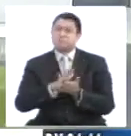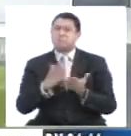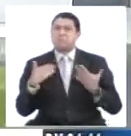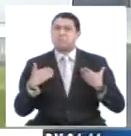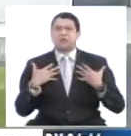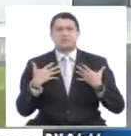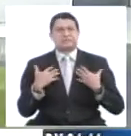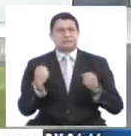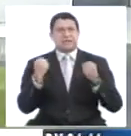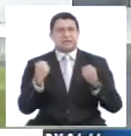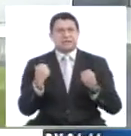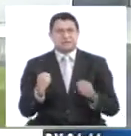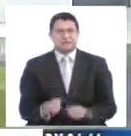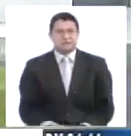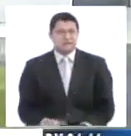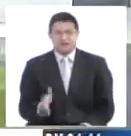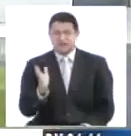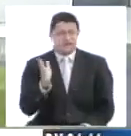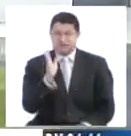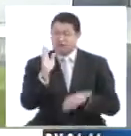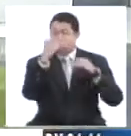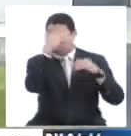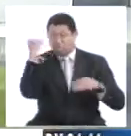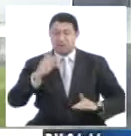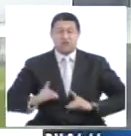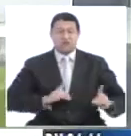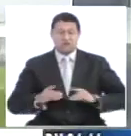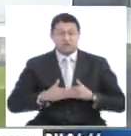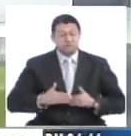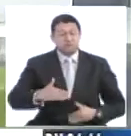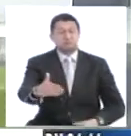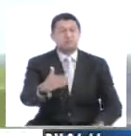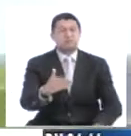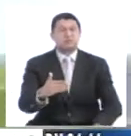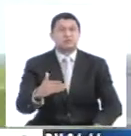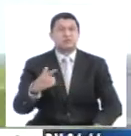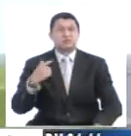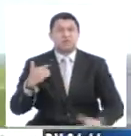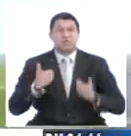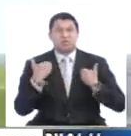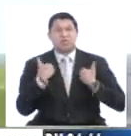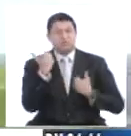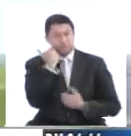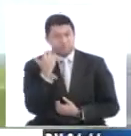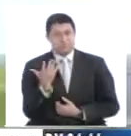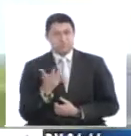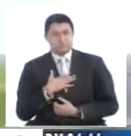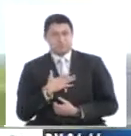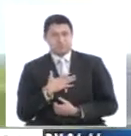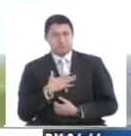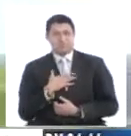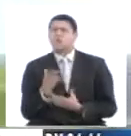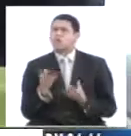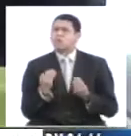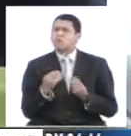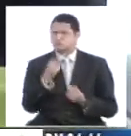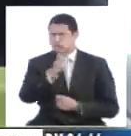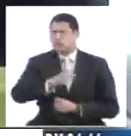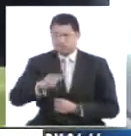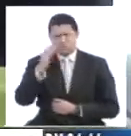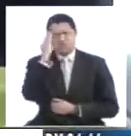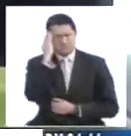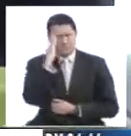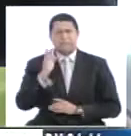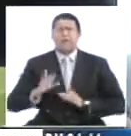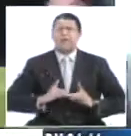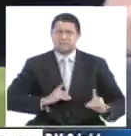sin caer en estas dietas que a largo plazo pueden dañar nuestras a claros muchas personas saben que la